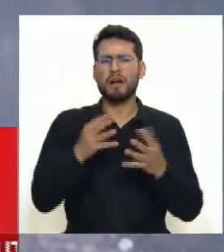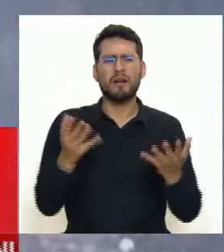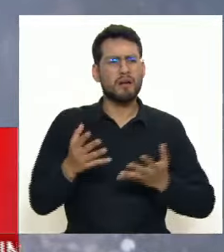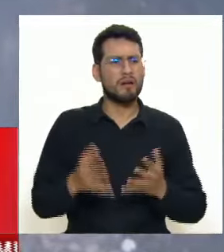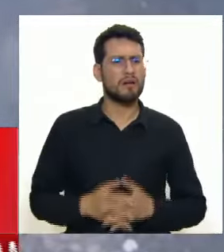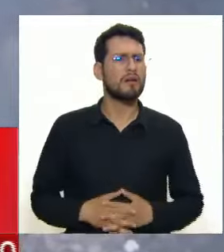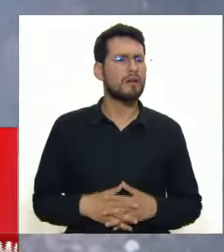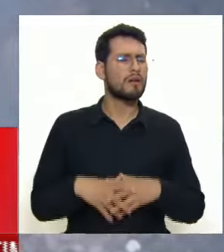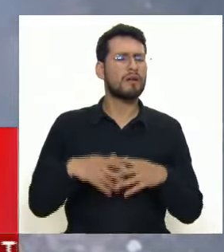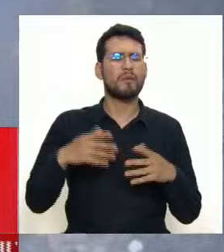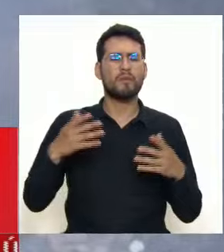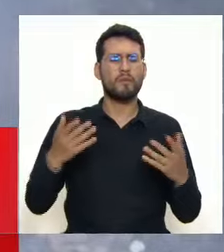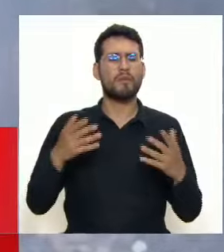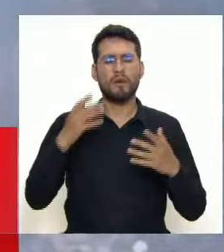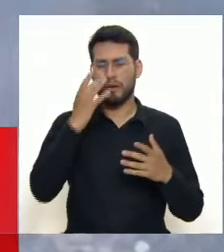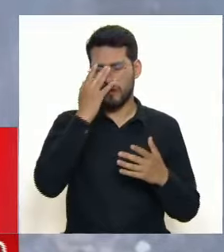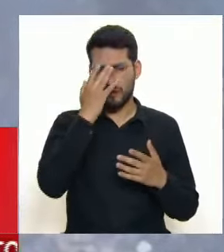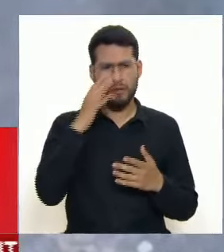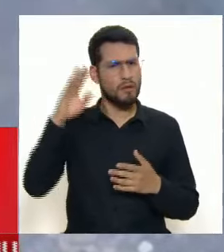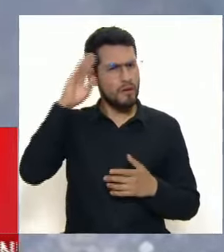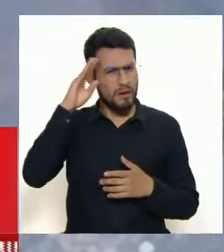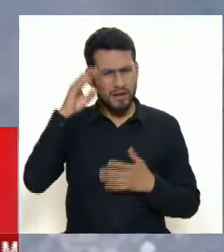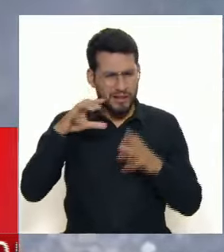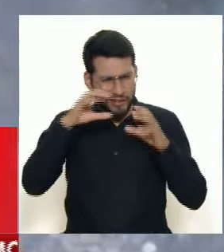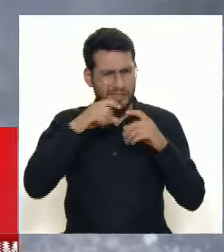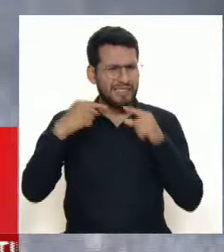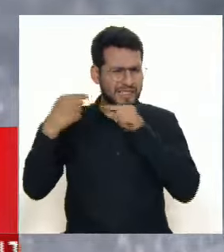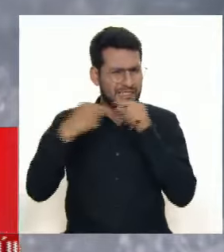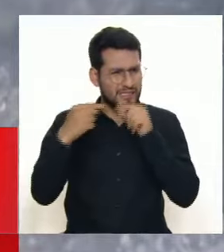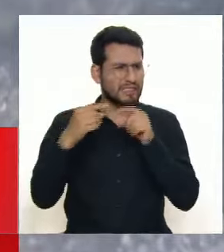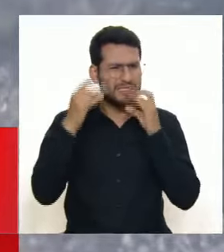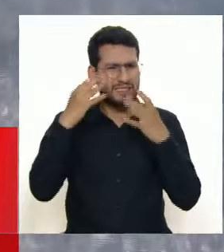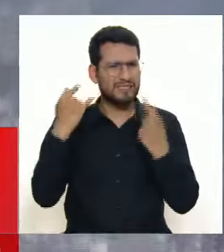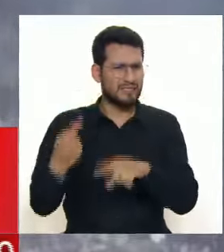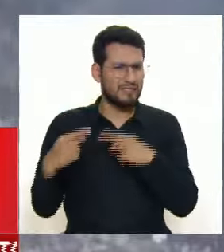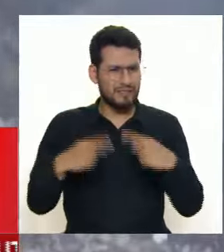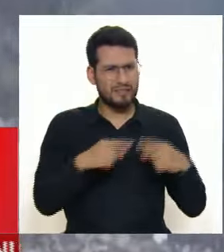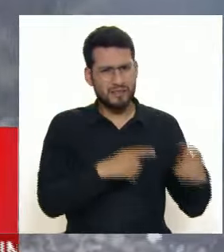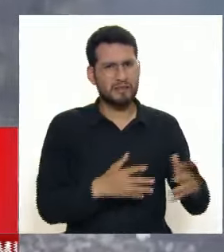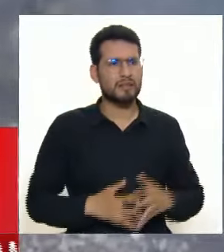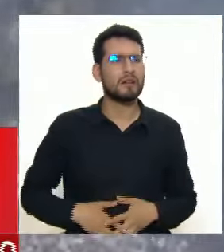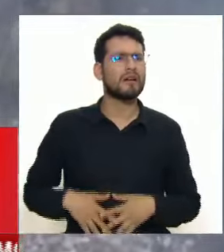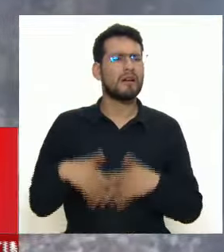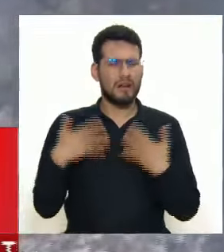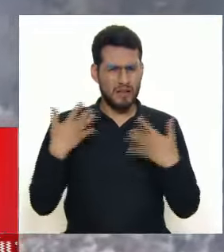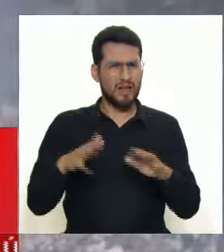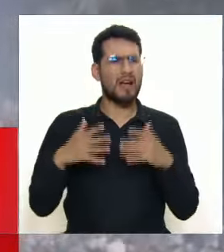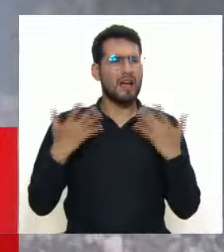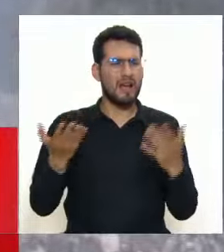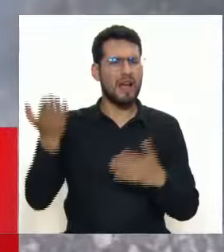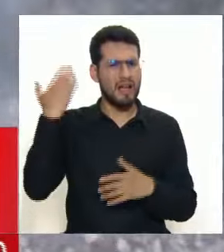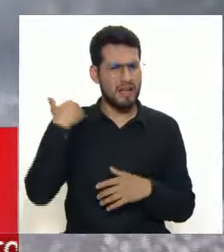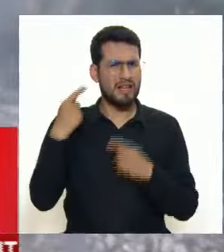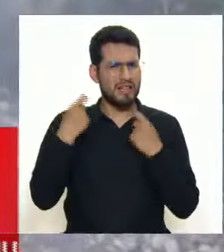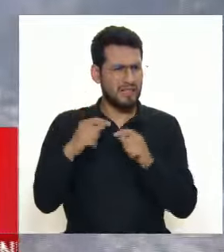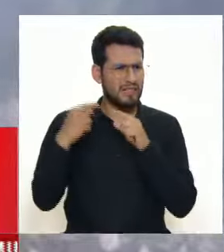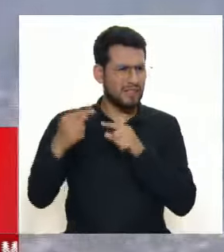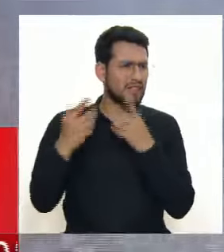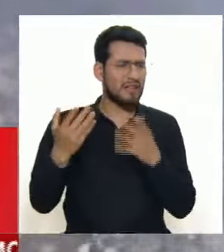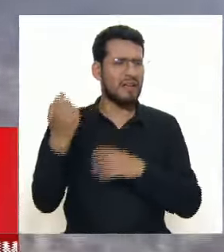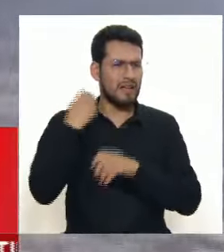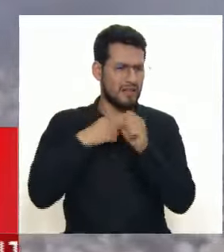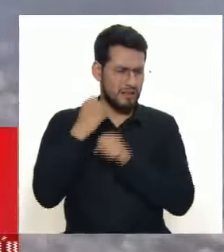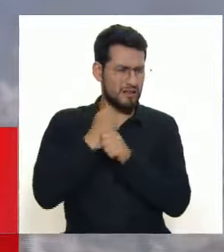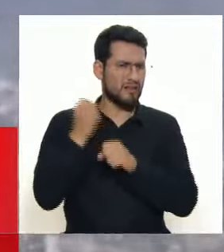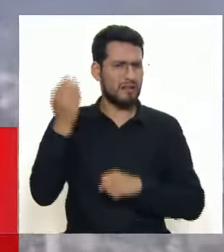que es muy difícil para la propia policía poder contrarrestar este tipo de situaciones, considerando que cuando ya ha habido ocasiones anteriores, a inicios de año,